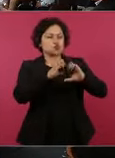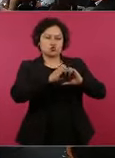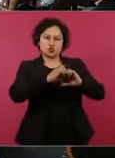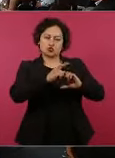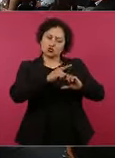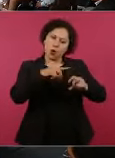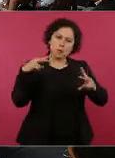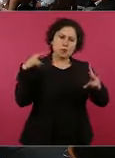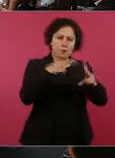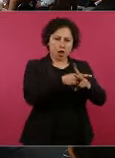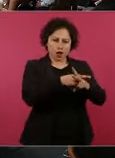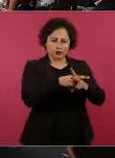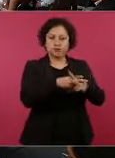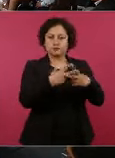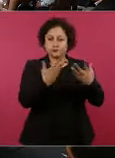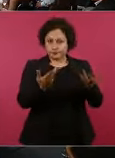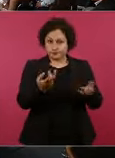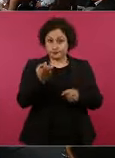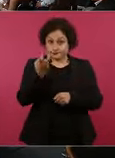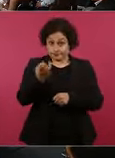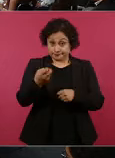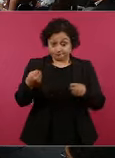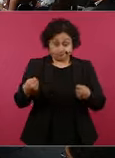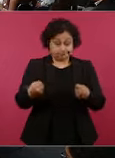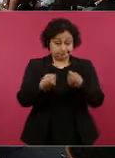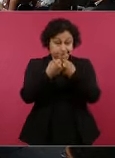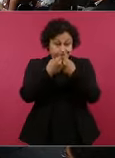En esos enfrentamientos,